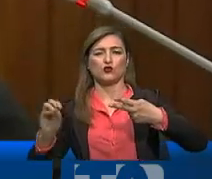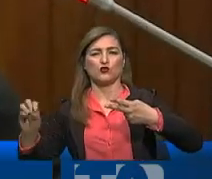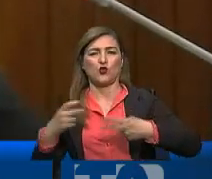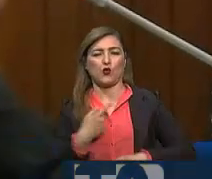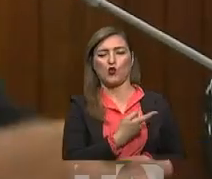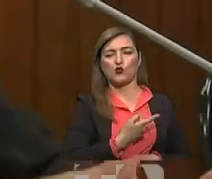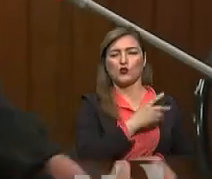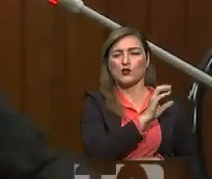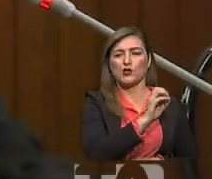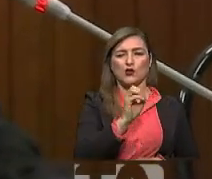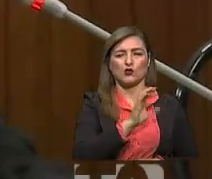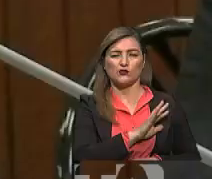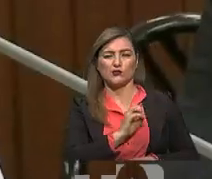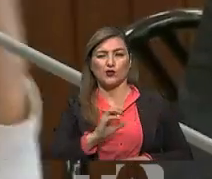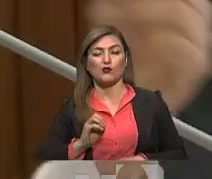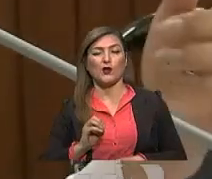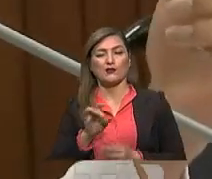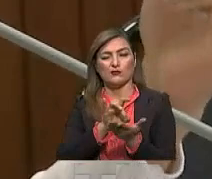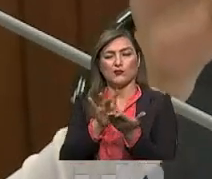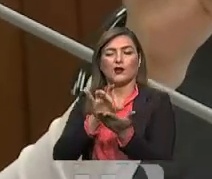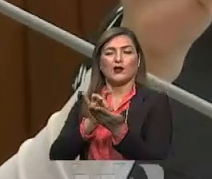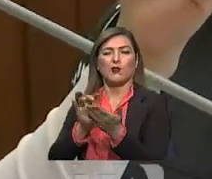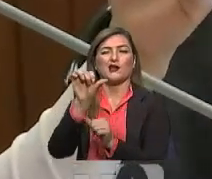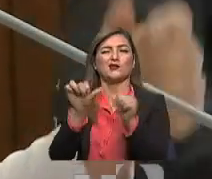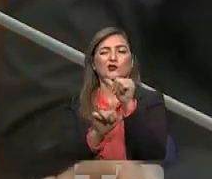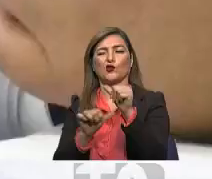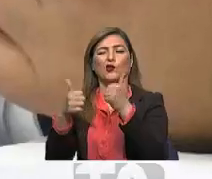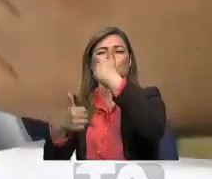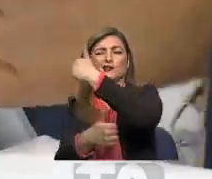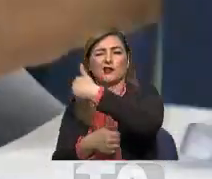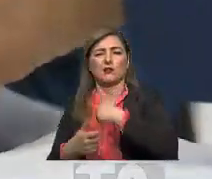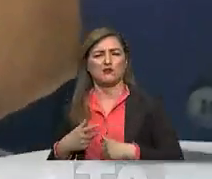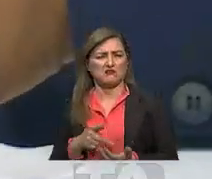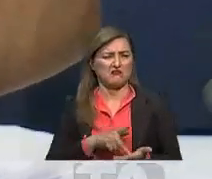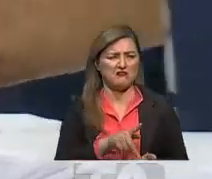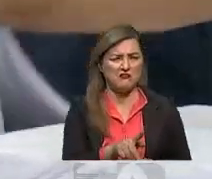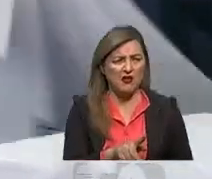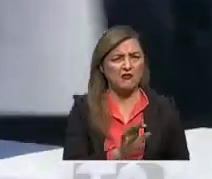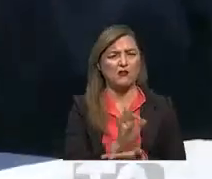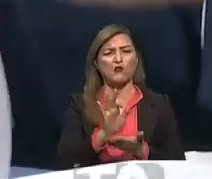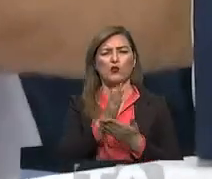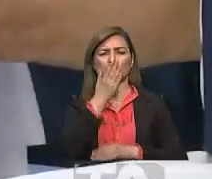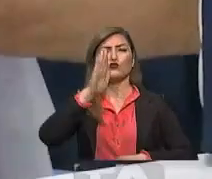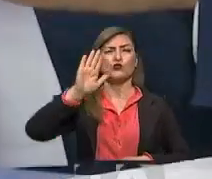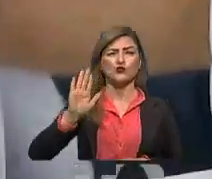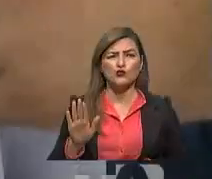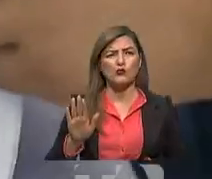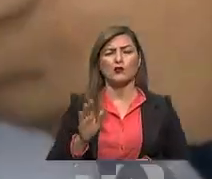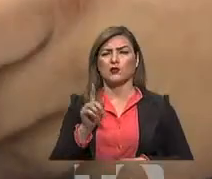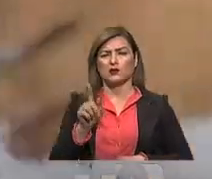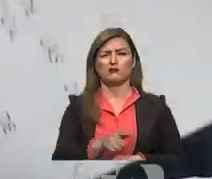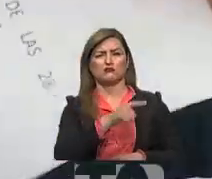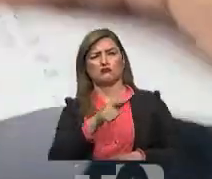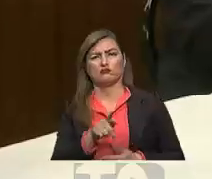Ellos fueron removidos de sus cargos de asesor y asistente en septiembre de este año tras negarse a realizar una declaración juramentada en la que